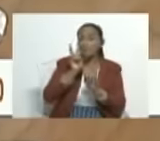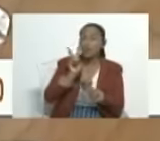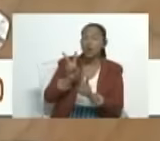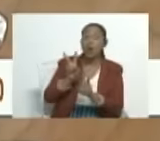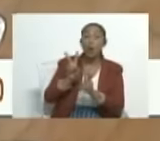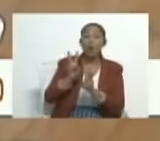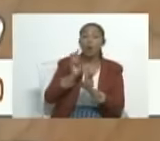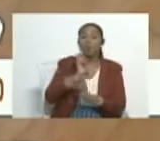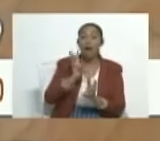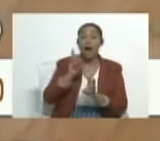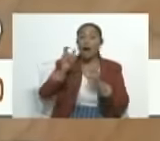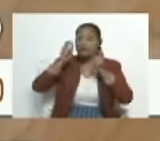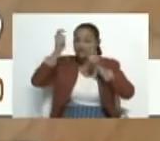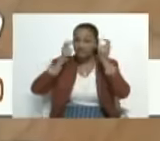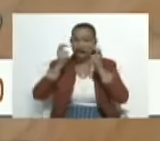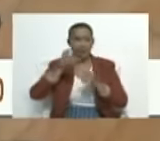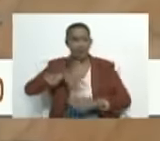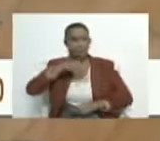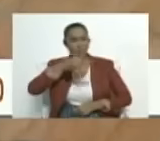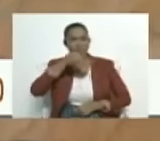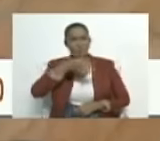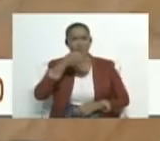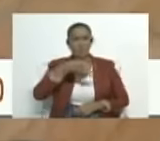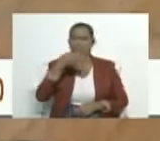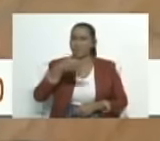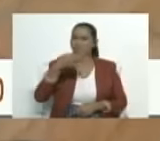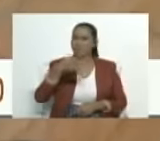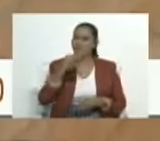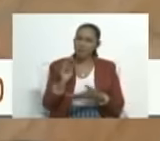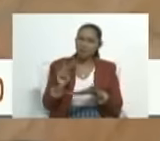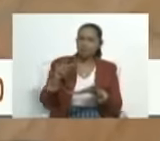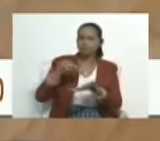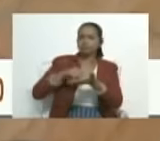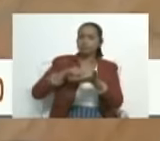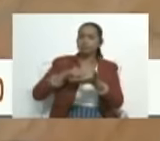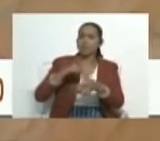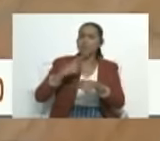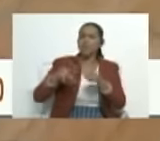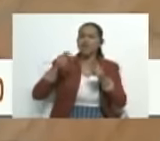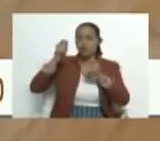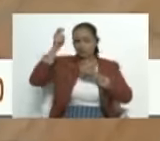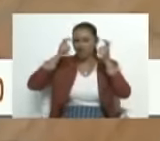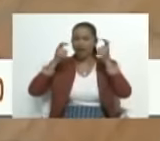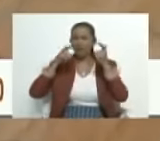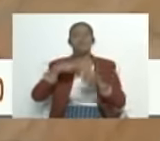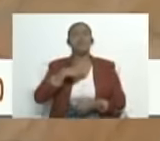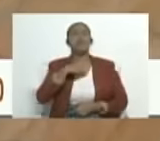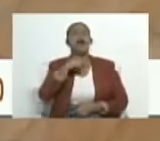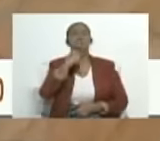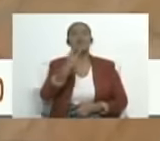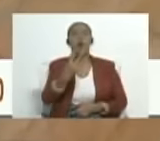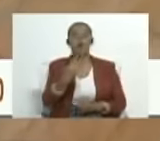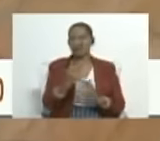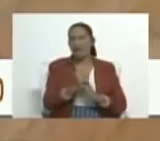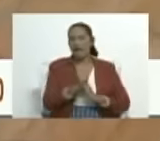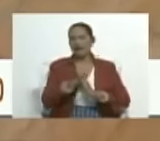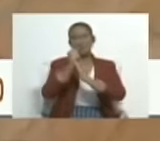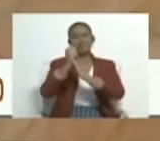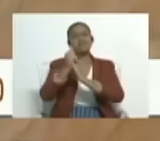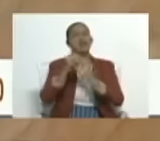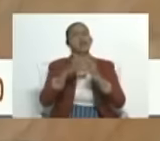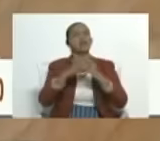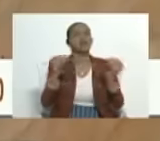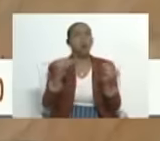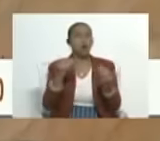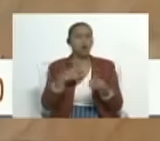Hugo Chávez. Y por eso decimos que el comandante Hugo Chávez fue la voz, fue la expresión del anhelo de